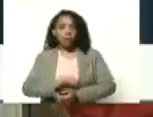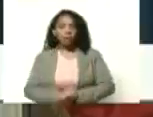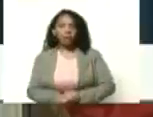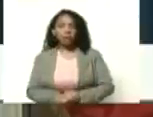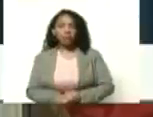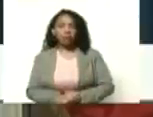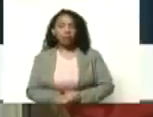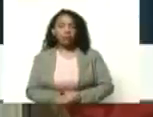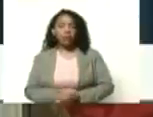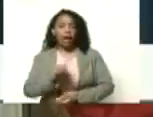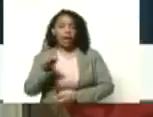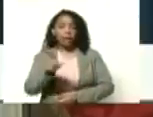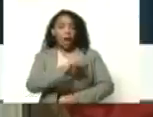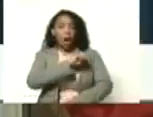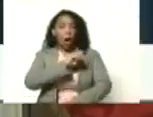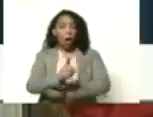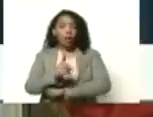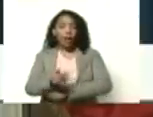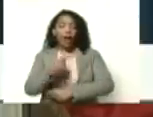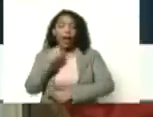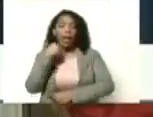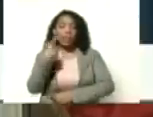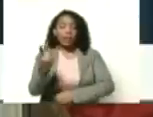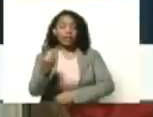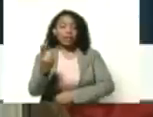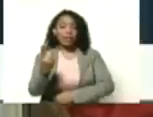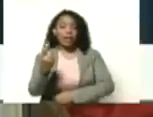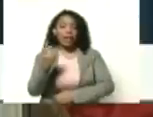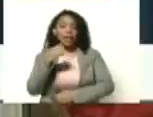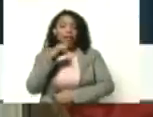fue la orden expresa que le da salida